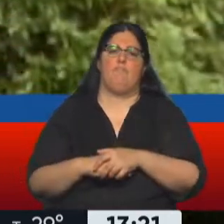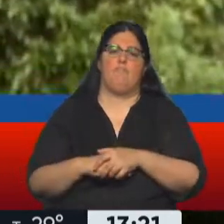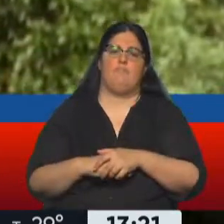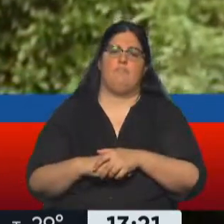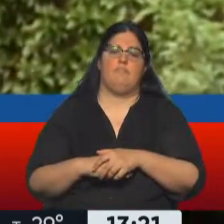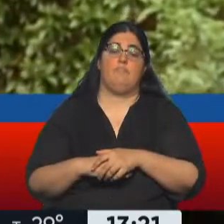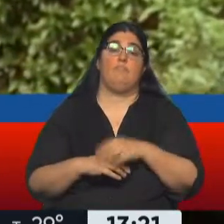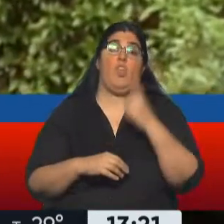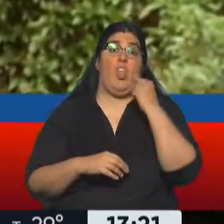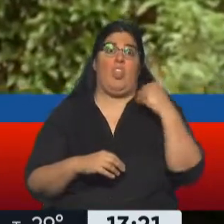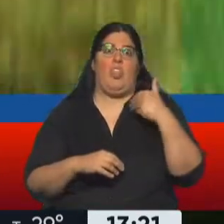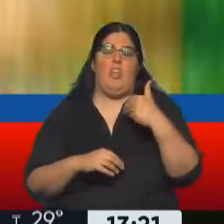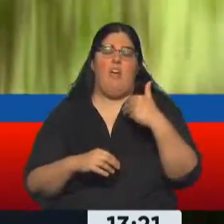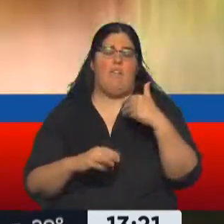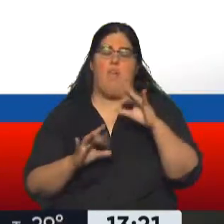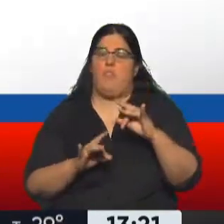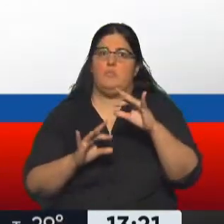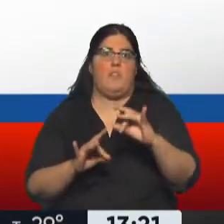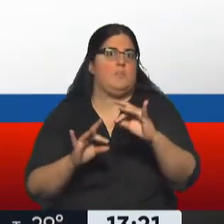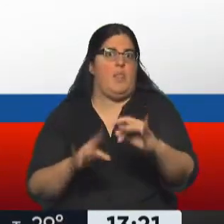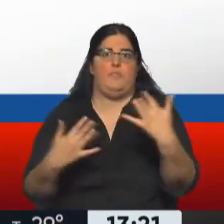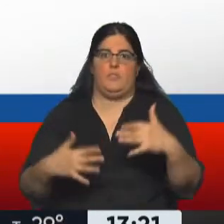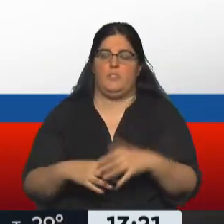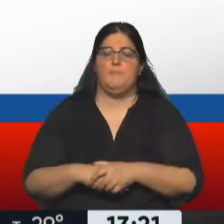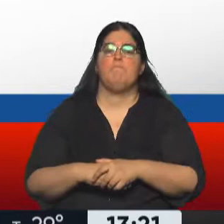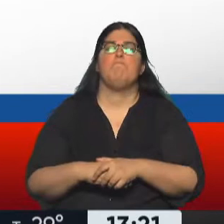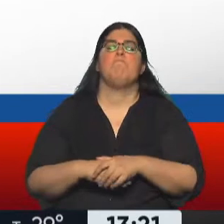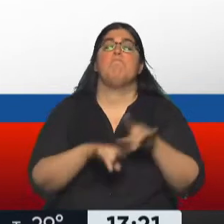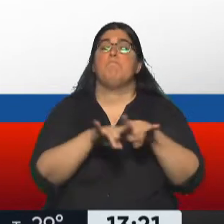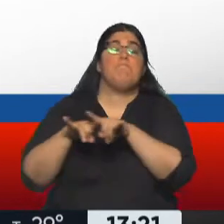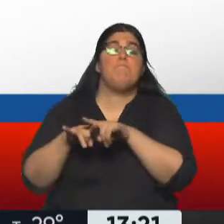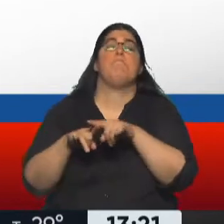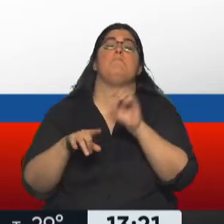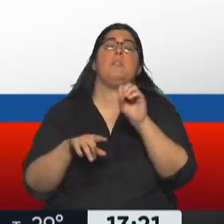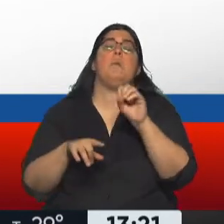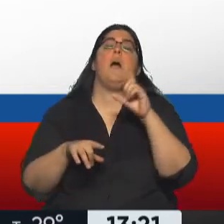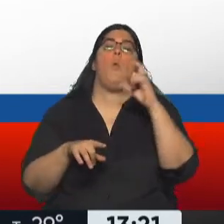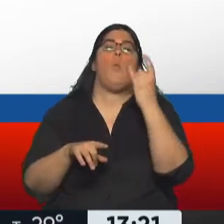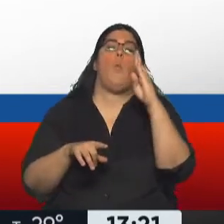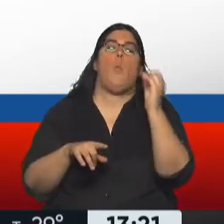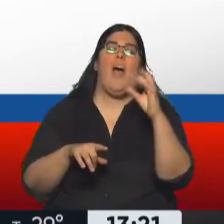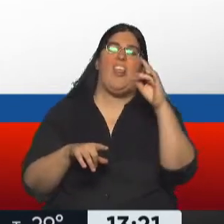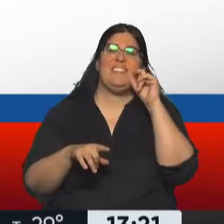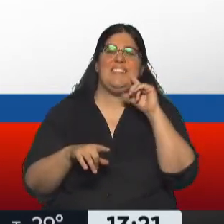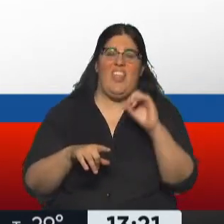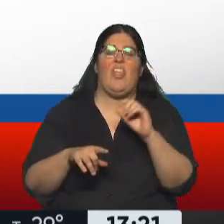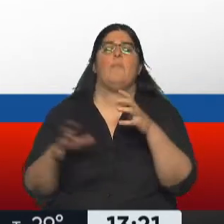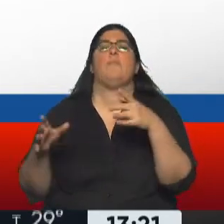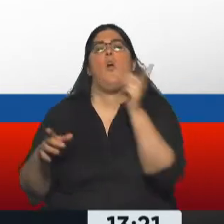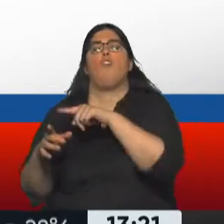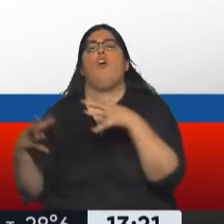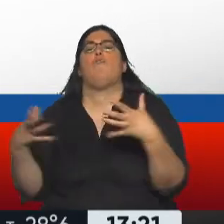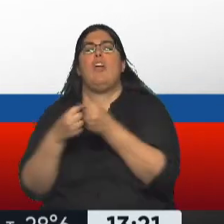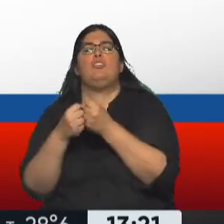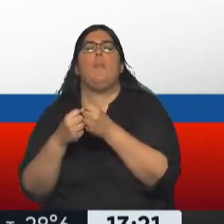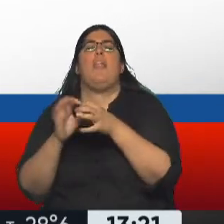Aunque cada día se vuelve más difícil. La plataforma Cuba Decide y el Centro de Denuncias de la Fundación para la Democracia